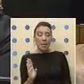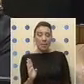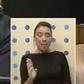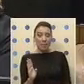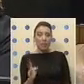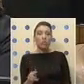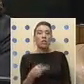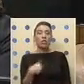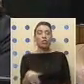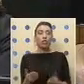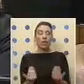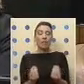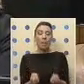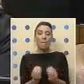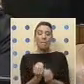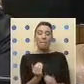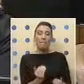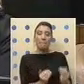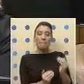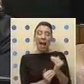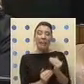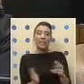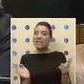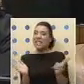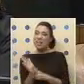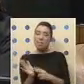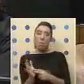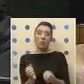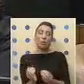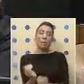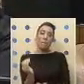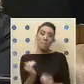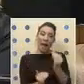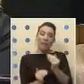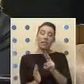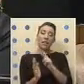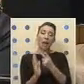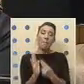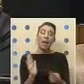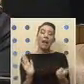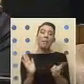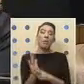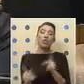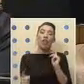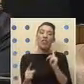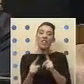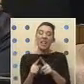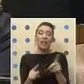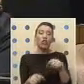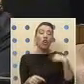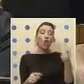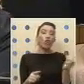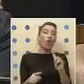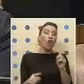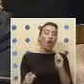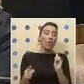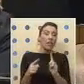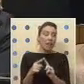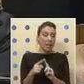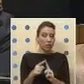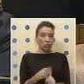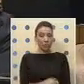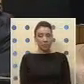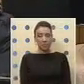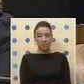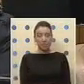mismo, necesitamos aumentar entonces la carga tributaria, modificar los impuestos directos y los impuestos indirectos. Y en este